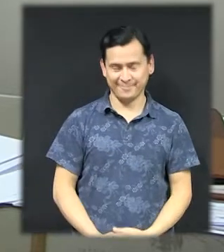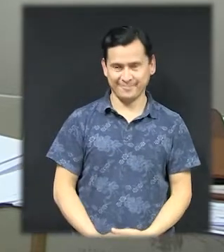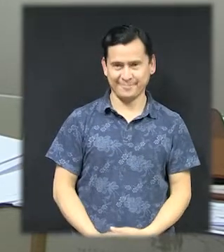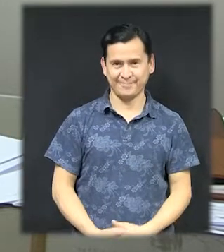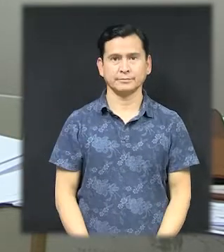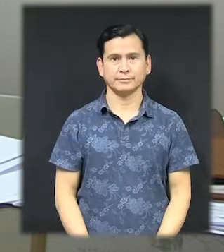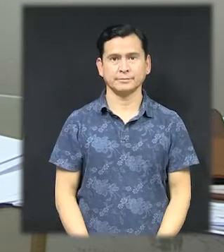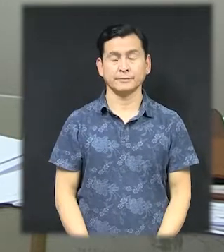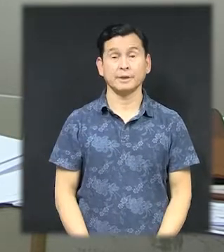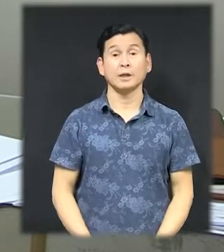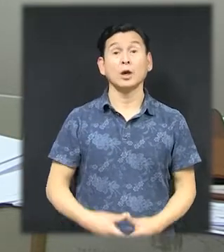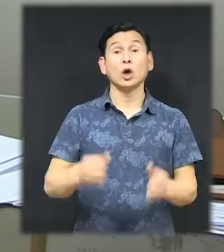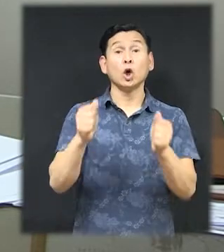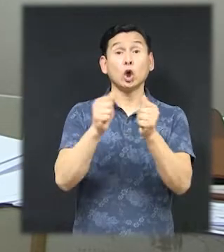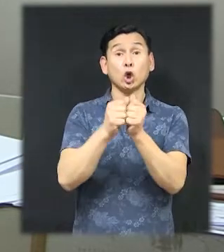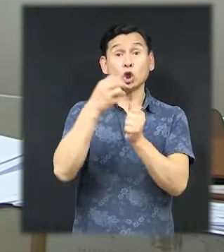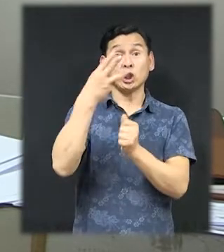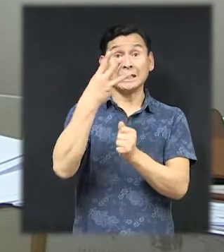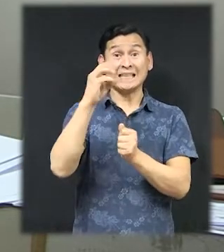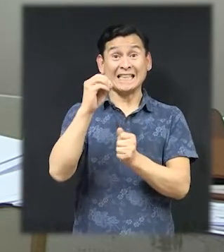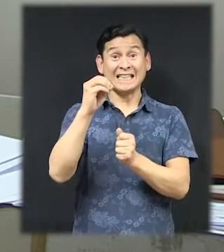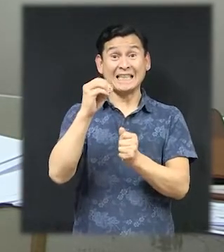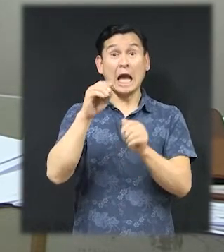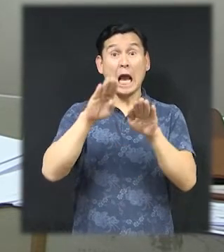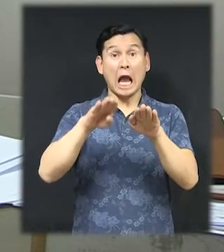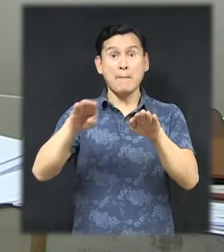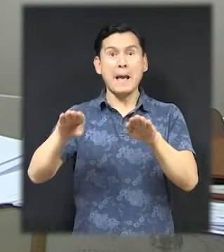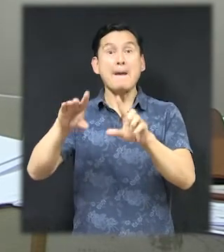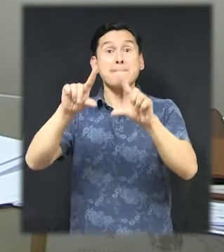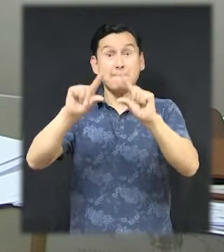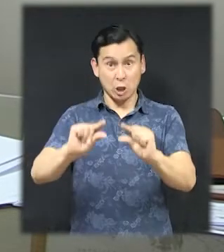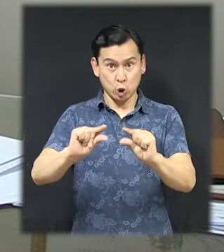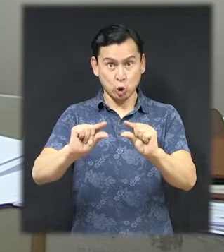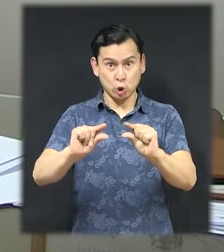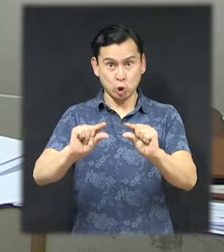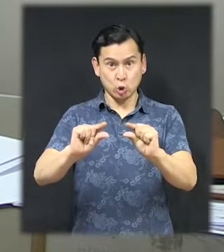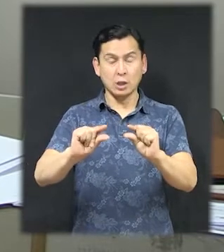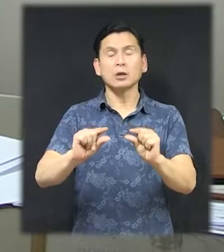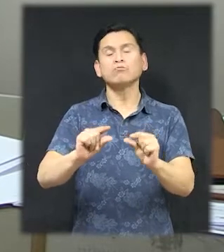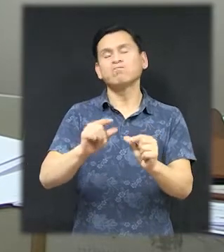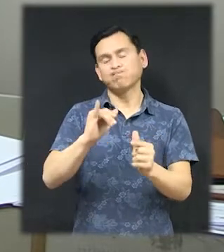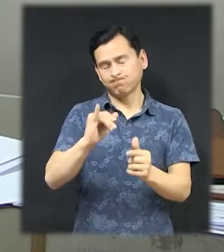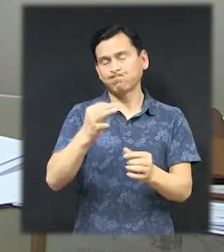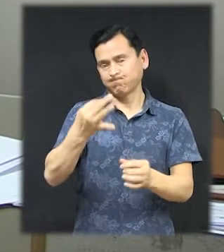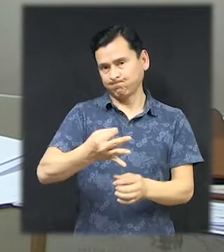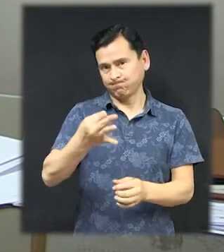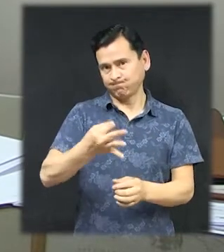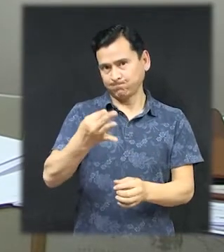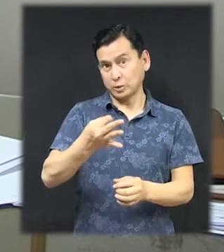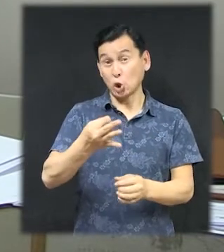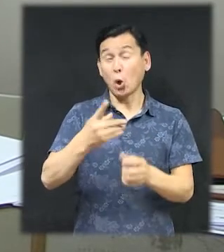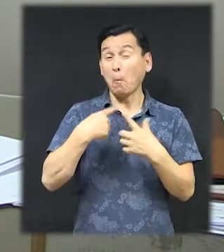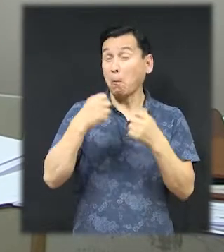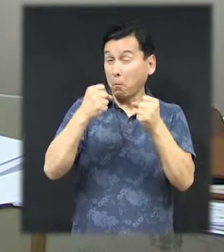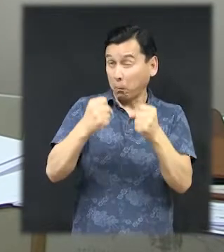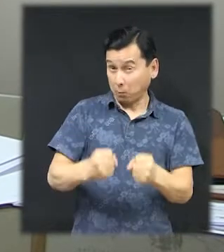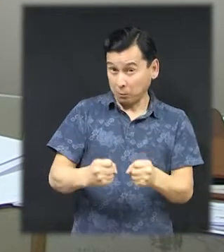está atendiéndose a pacientes COVID. Con 30 camas médico-quirúrgica menos,